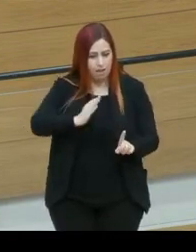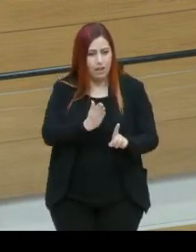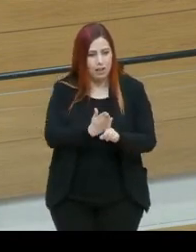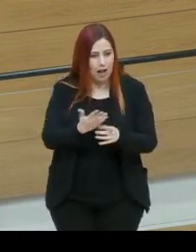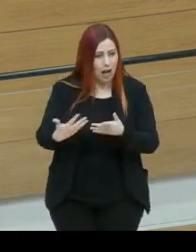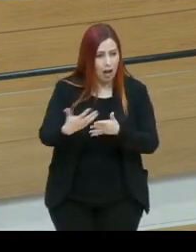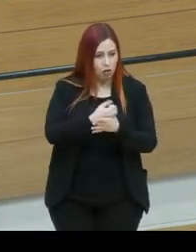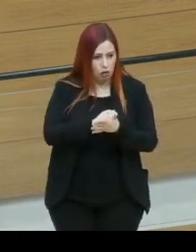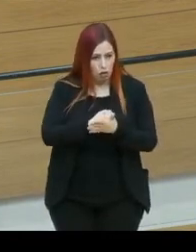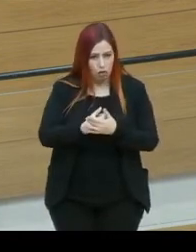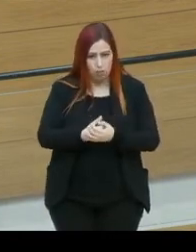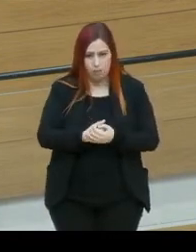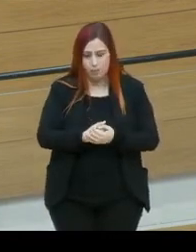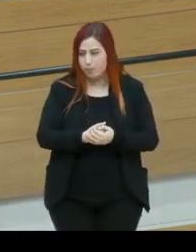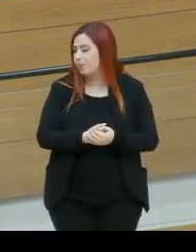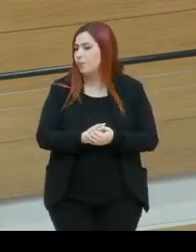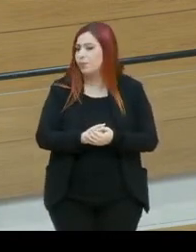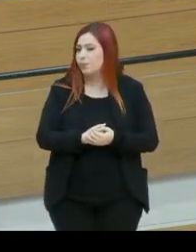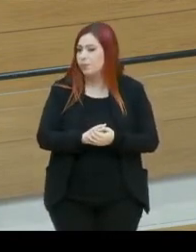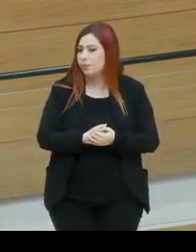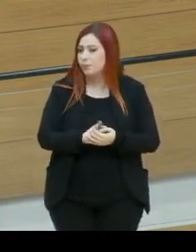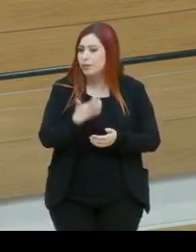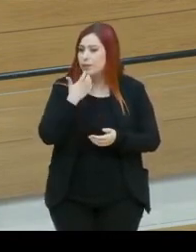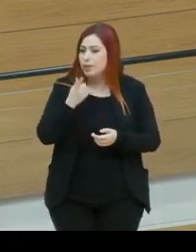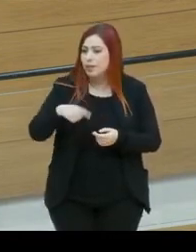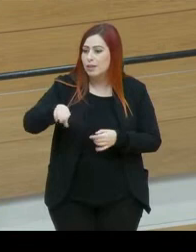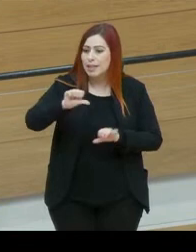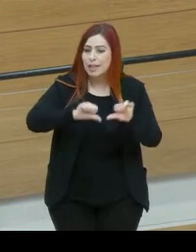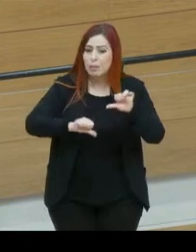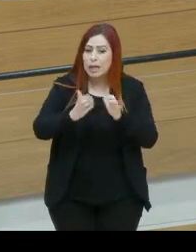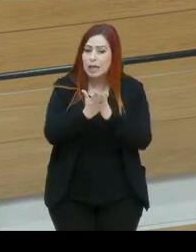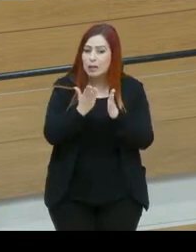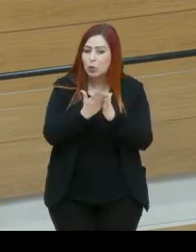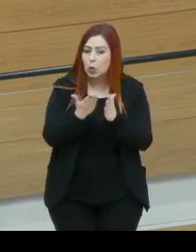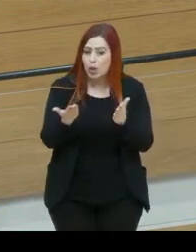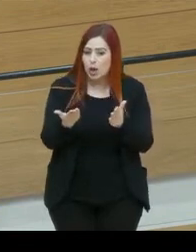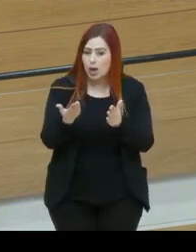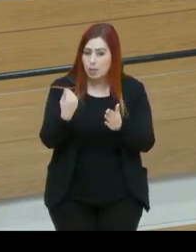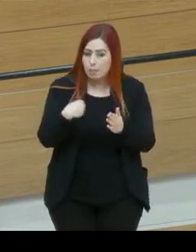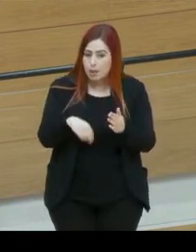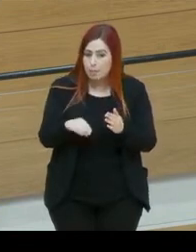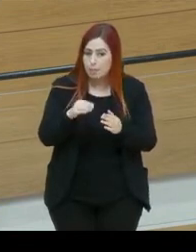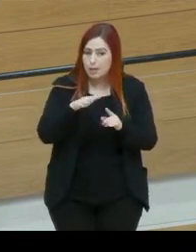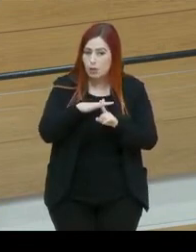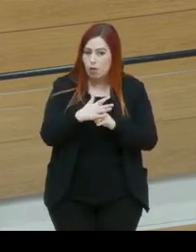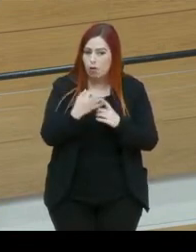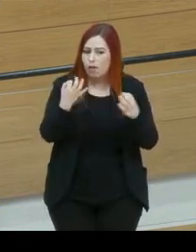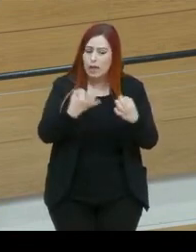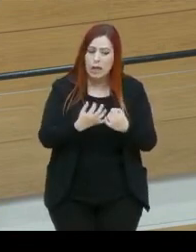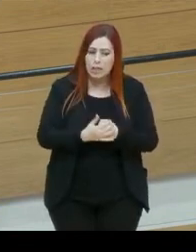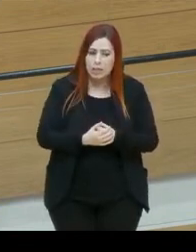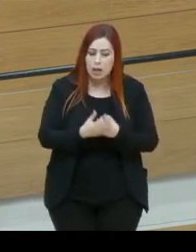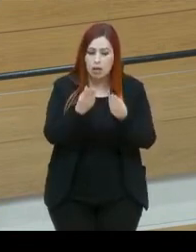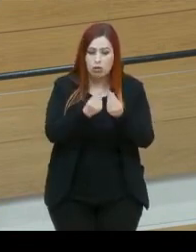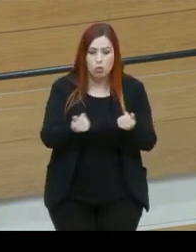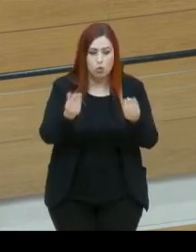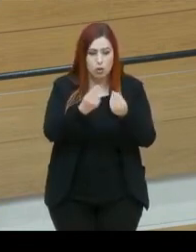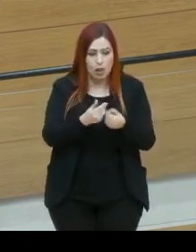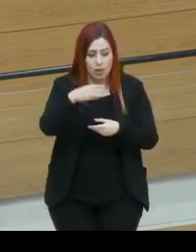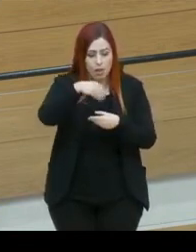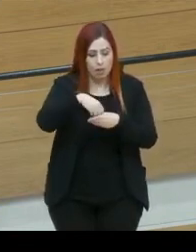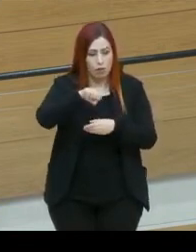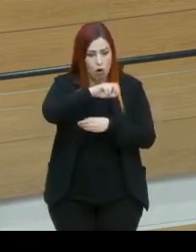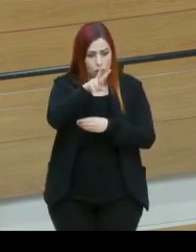por el camino. Los que estudiáis química, una especie reactiva de oxígeno es una sustancia que tiene oxígeno